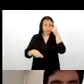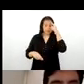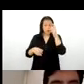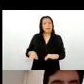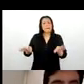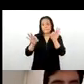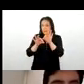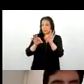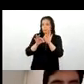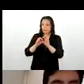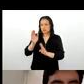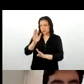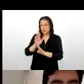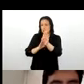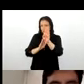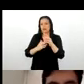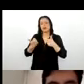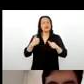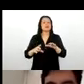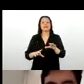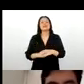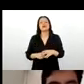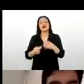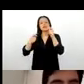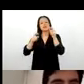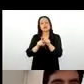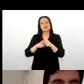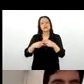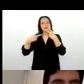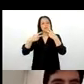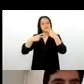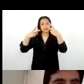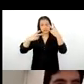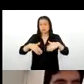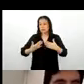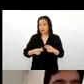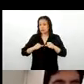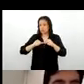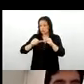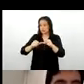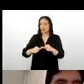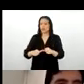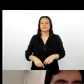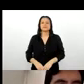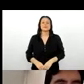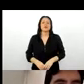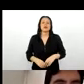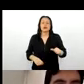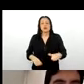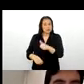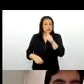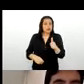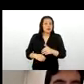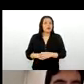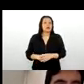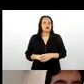el desarrollo de las actividades y las visitas se puedan dar, ¿no? Por otro lado, tenemos la